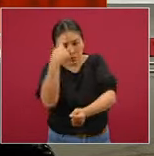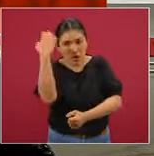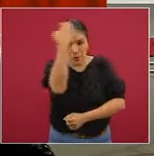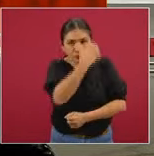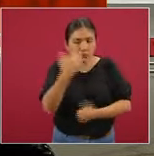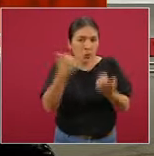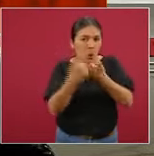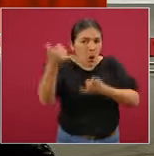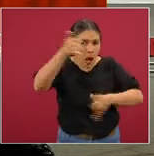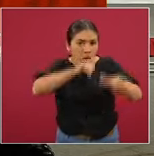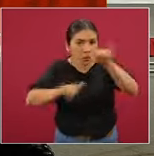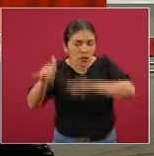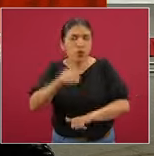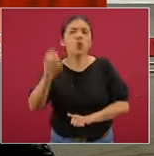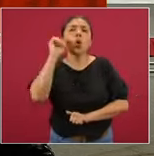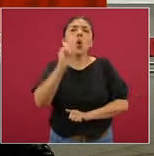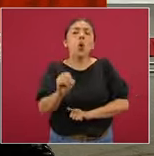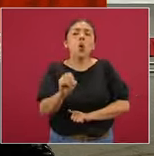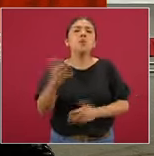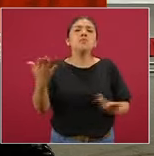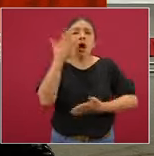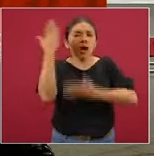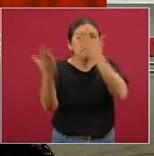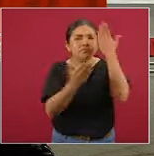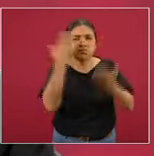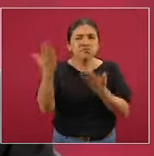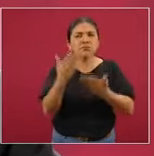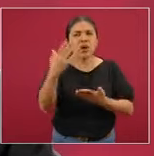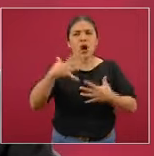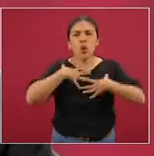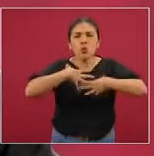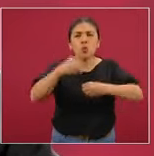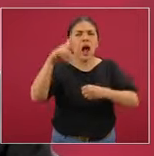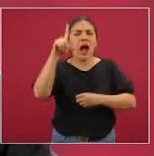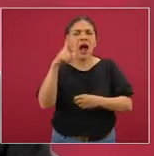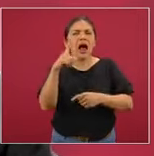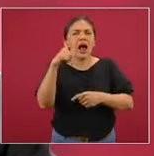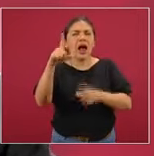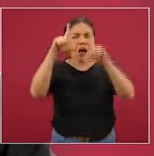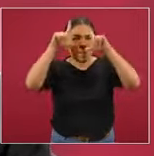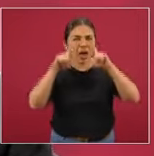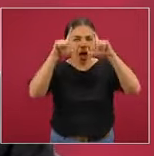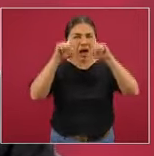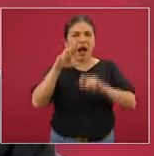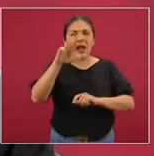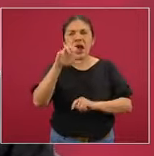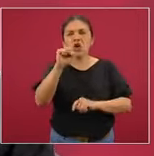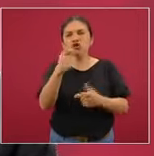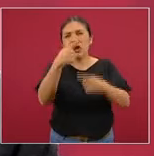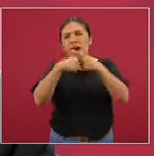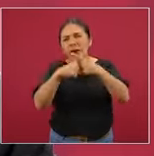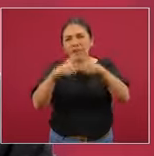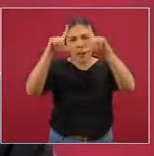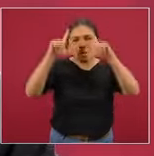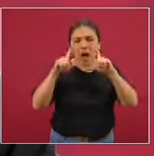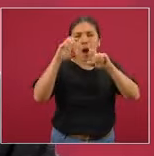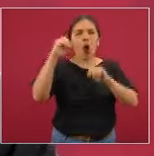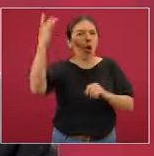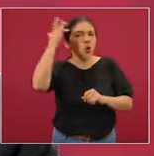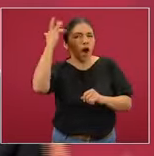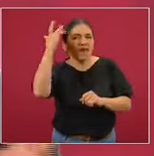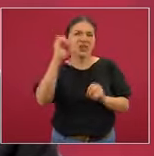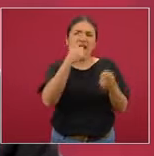por laboratorio, quizás se le hacen estudios radiográficos de distinto tipo, una radiografía, una